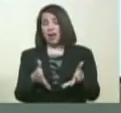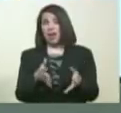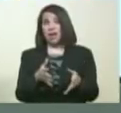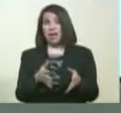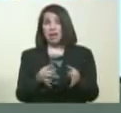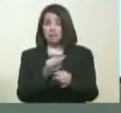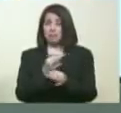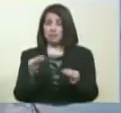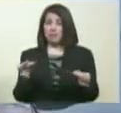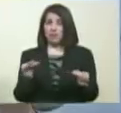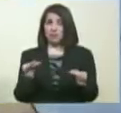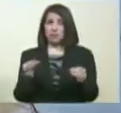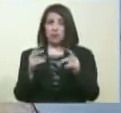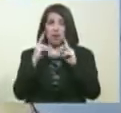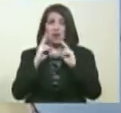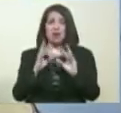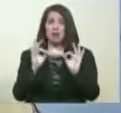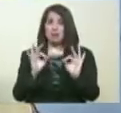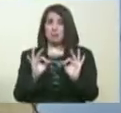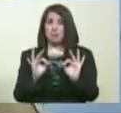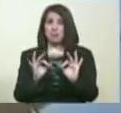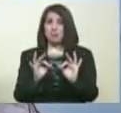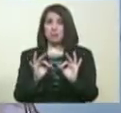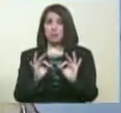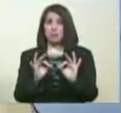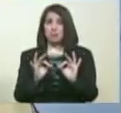Porque este hombre que está aquí, Nicolás Maduro Moro,